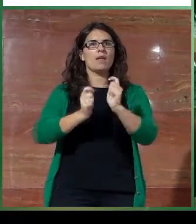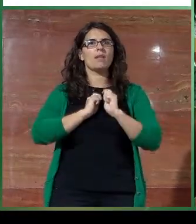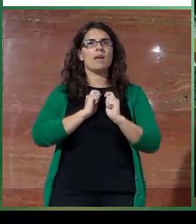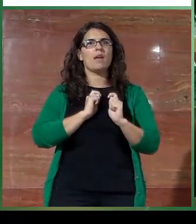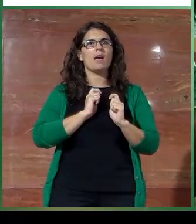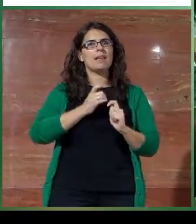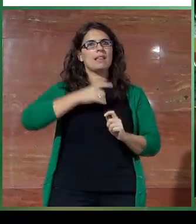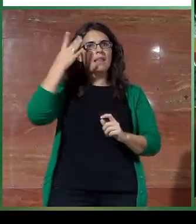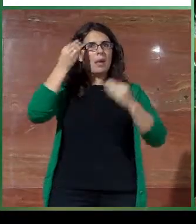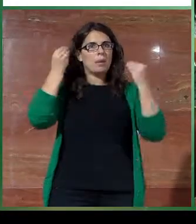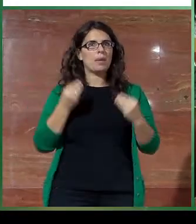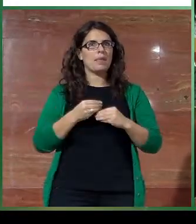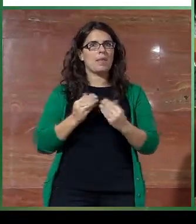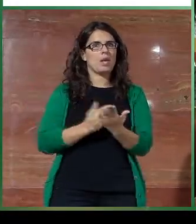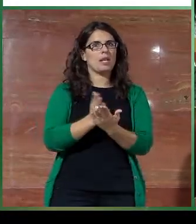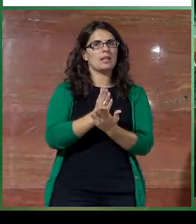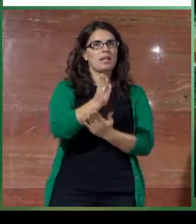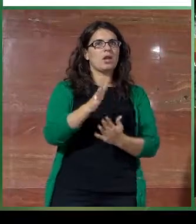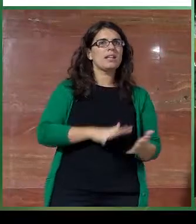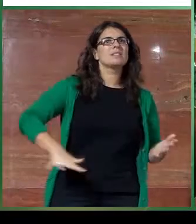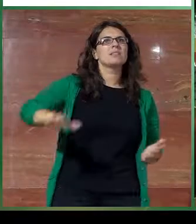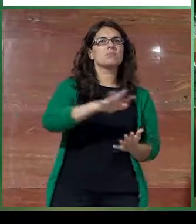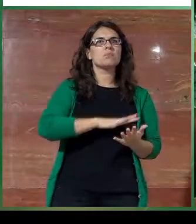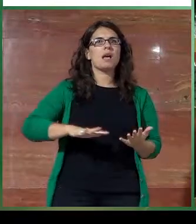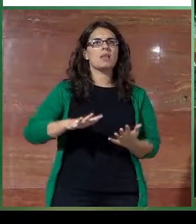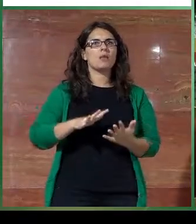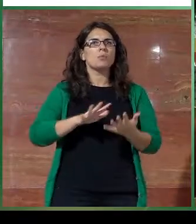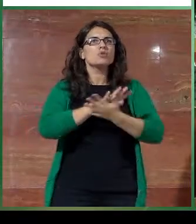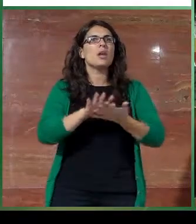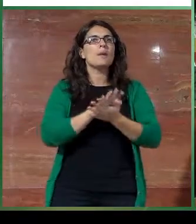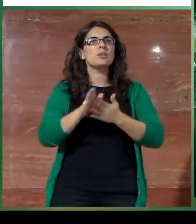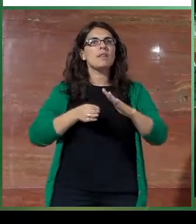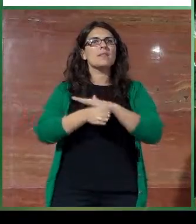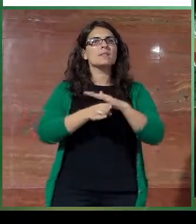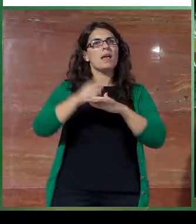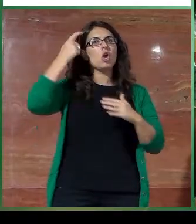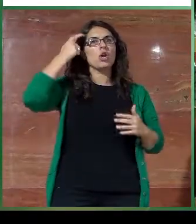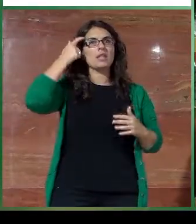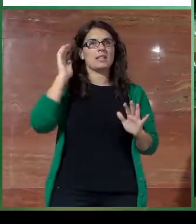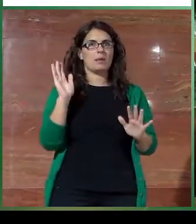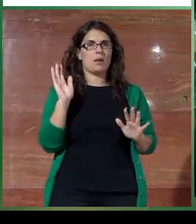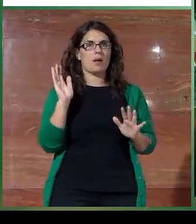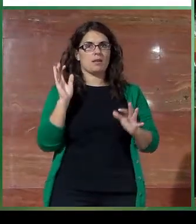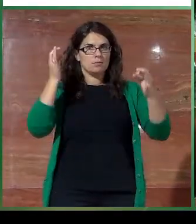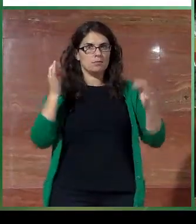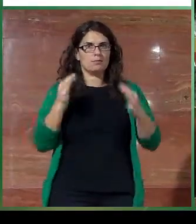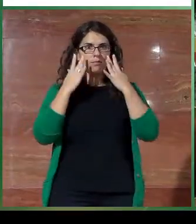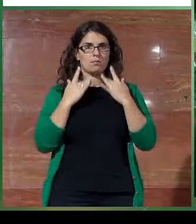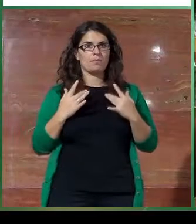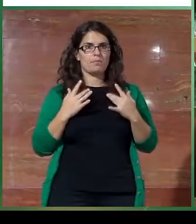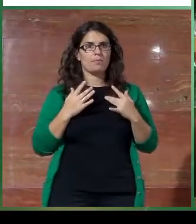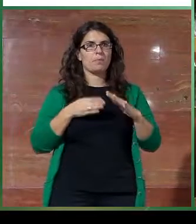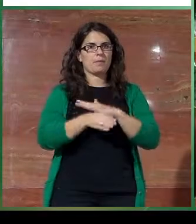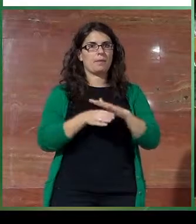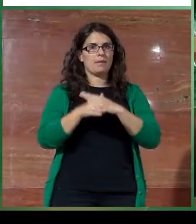la orientación y del espacio. Y estoy hablando de accesibilidad cognitiva en el sentido estricto de la palabra, la estoy definiendo.